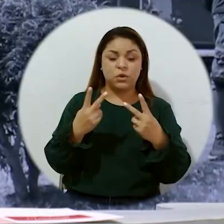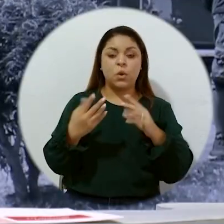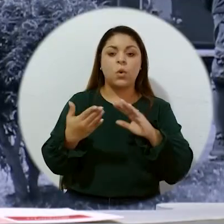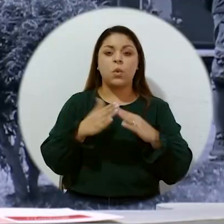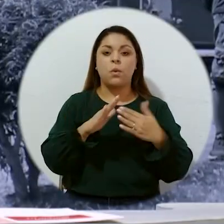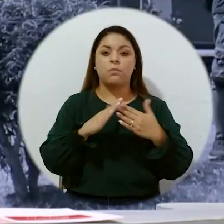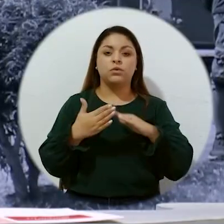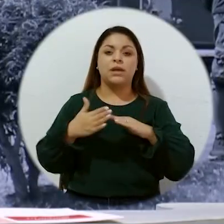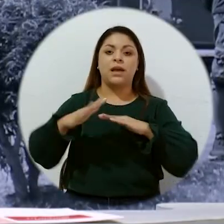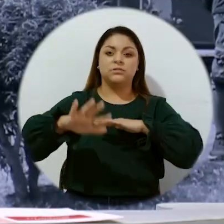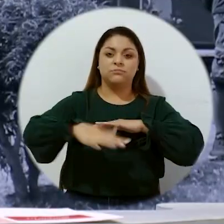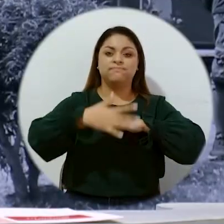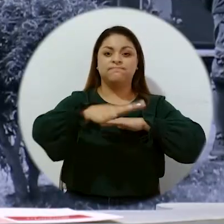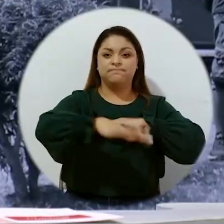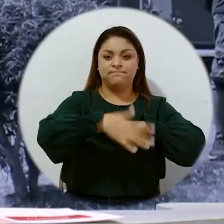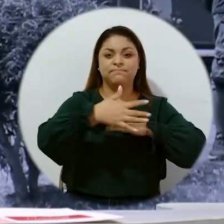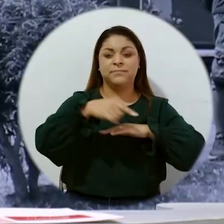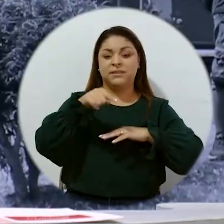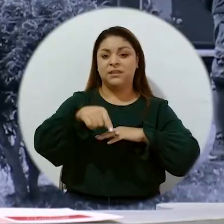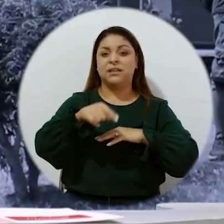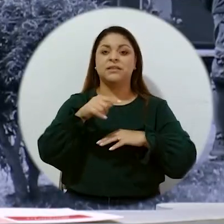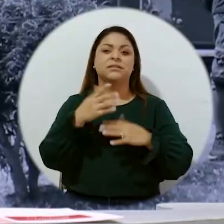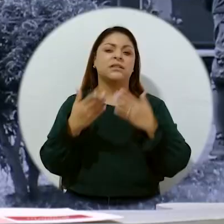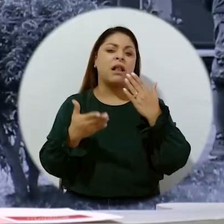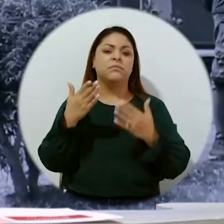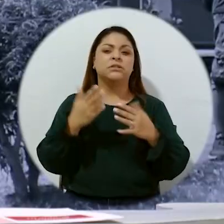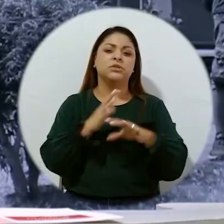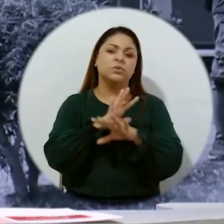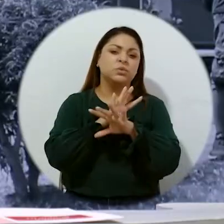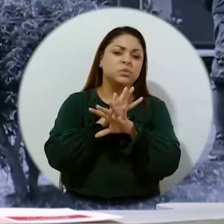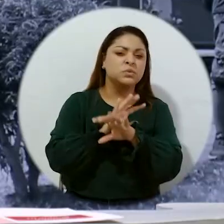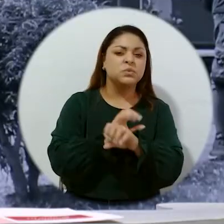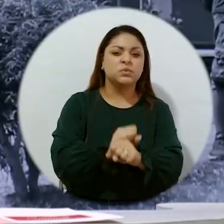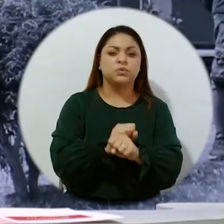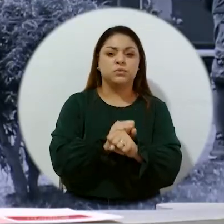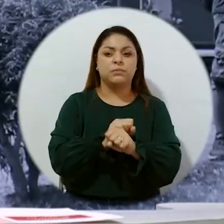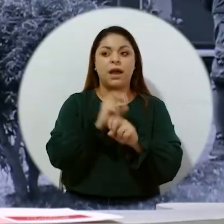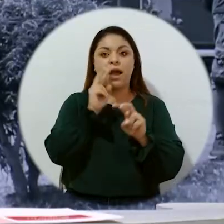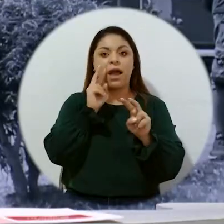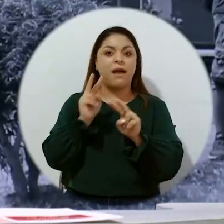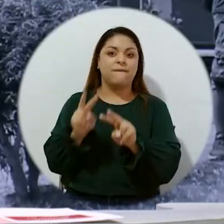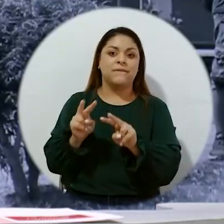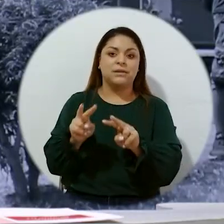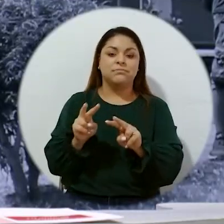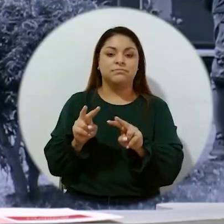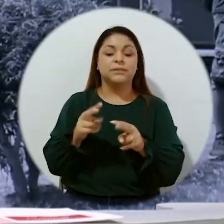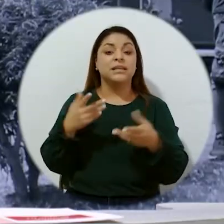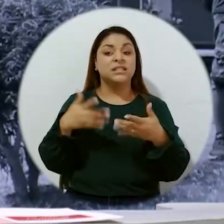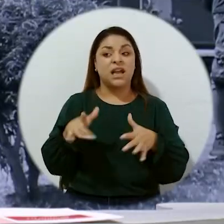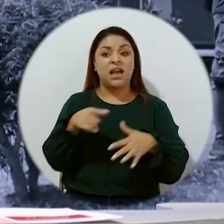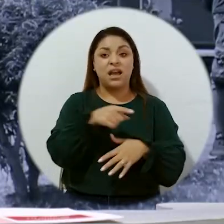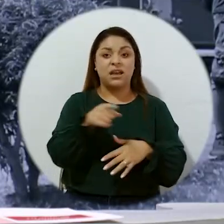comunidades costeras, que están tal vez tan acostumbradas a verlo, ¿verdad? Y ellas ya experimentan